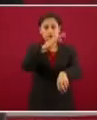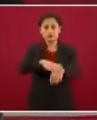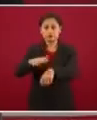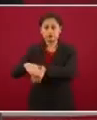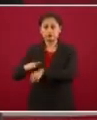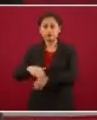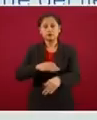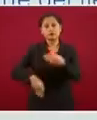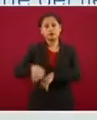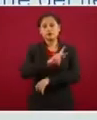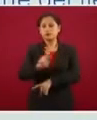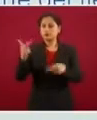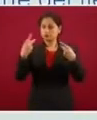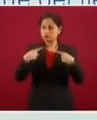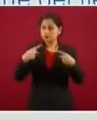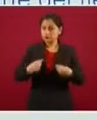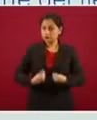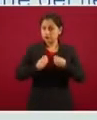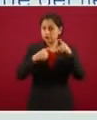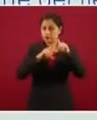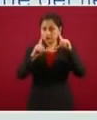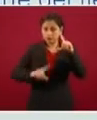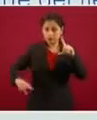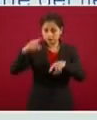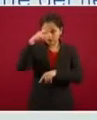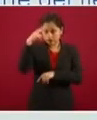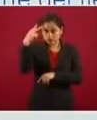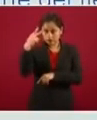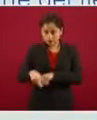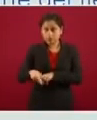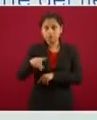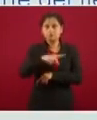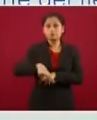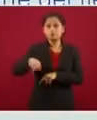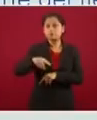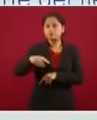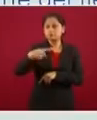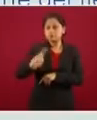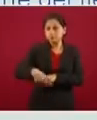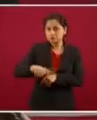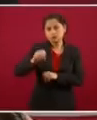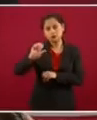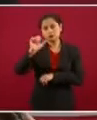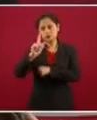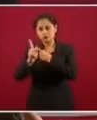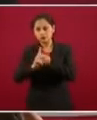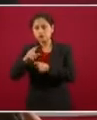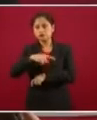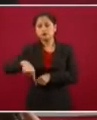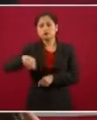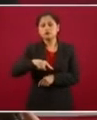a toda la población residente en el territorio mexicano, independientemente de su nacionalidad, incluida la que arribe al mismo,